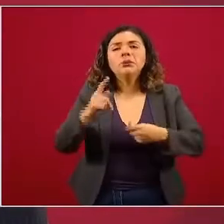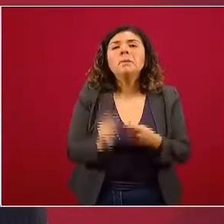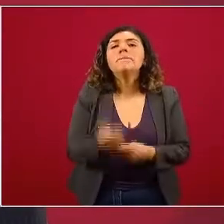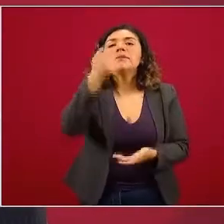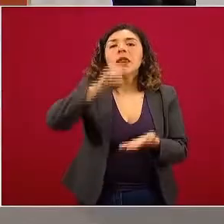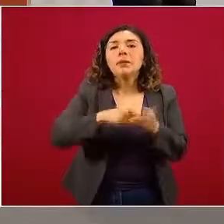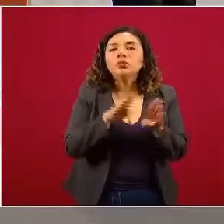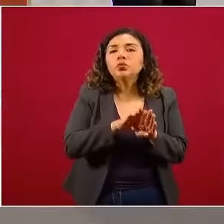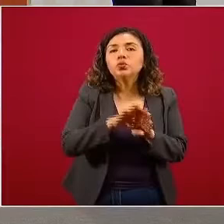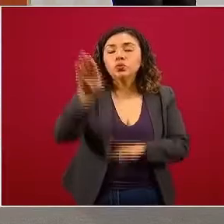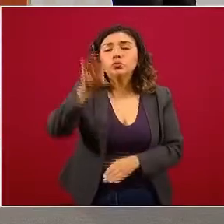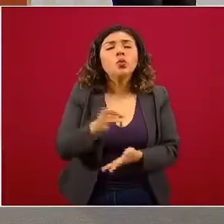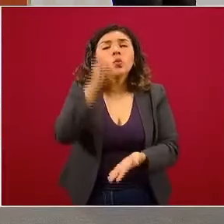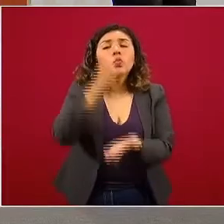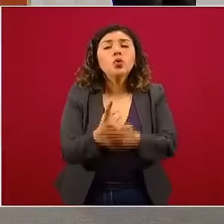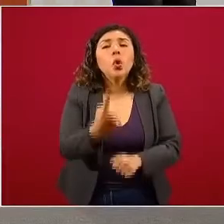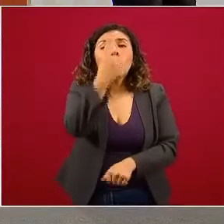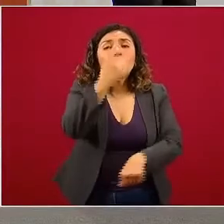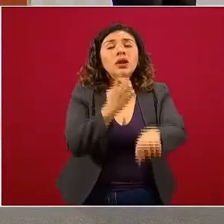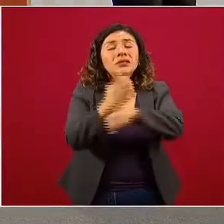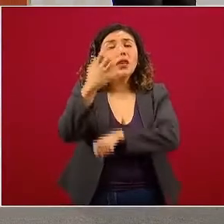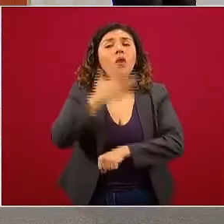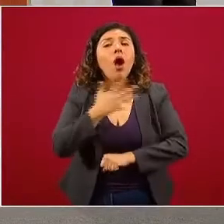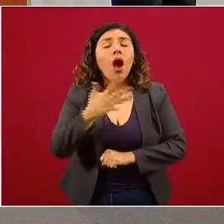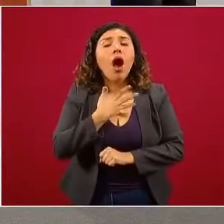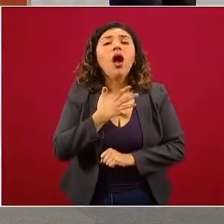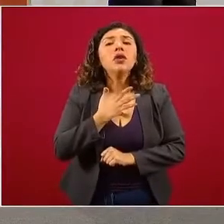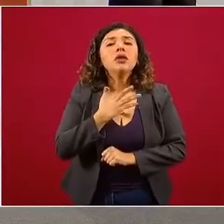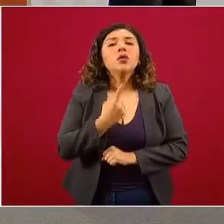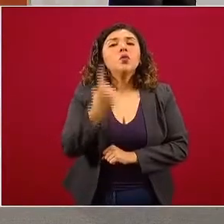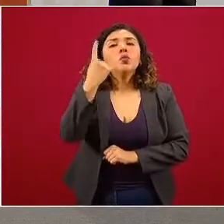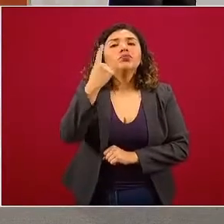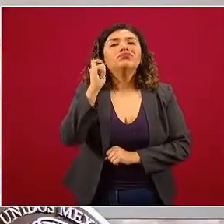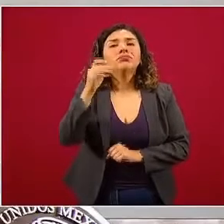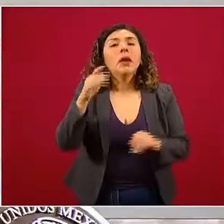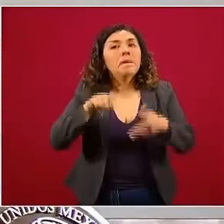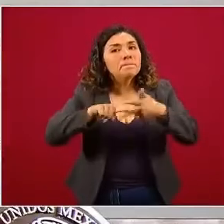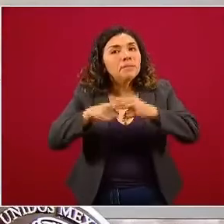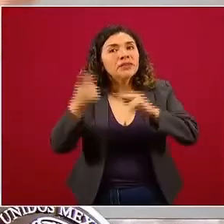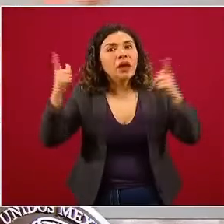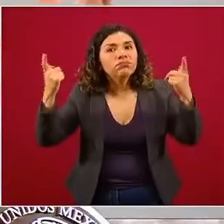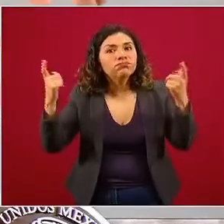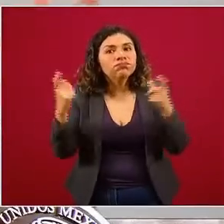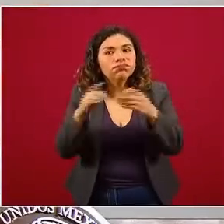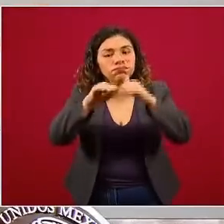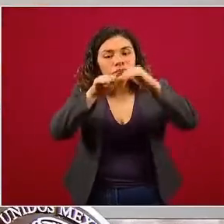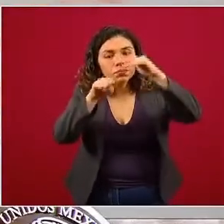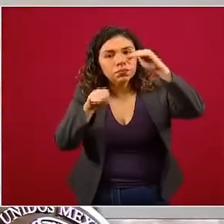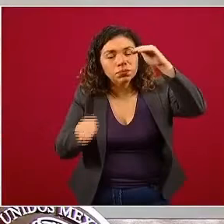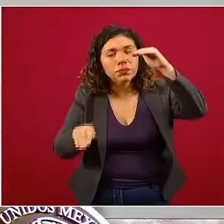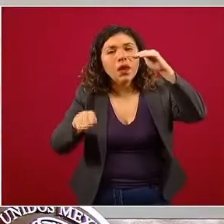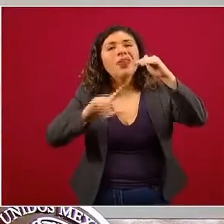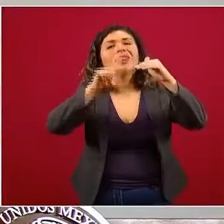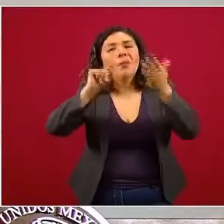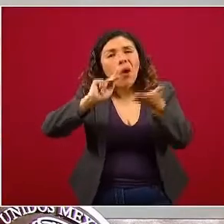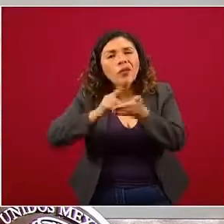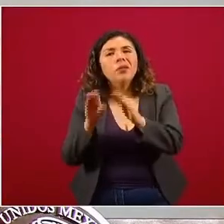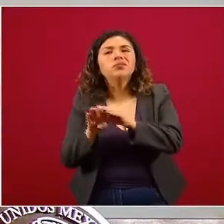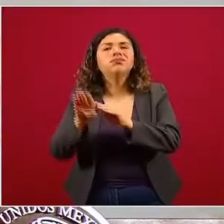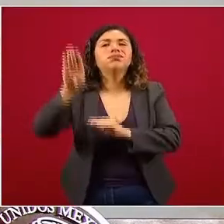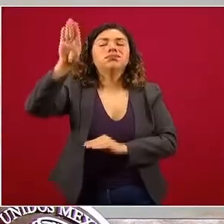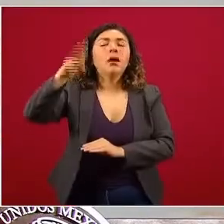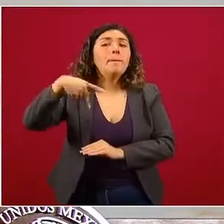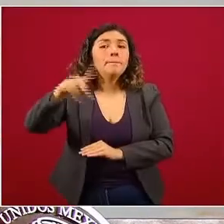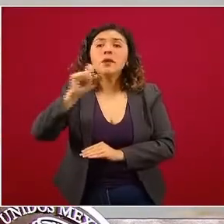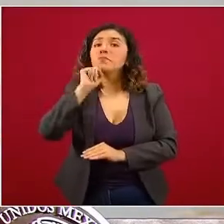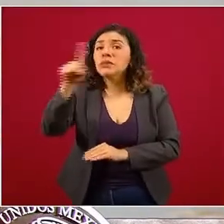Y solamente en una entidad federativa tuvimos un periodo en donde ya estaba en reducción y posteriormente tuvo un ascenso, pero